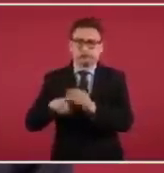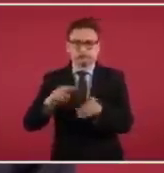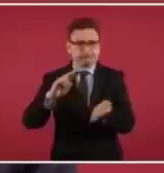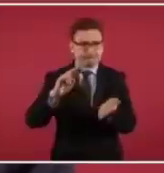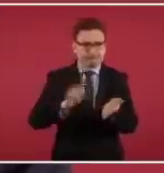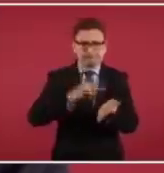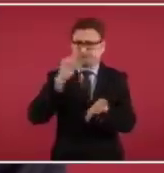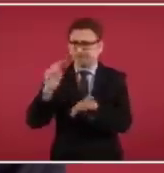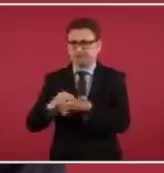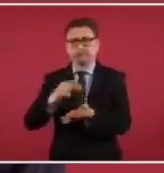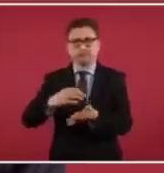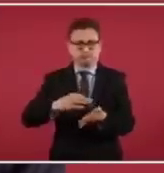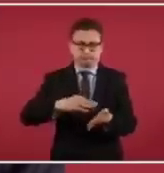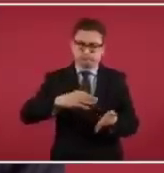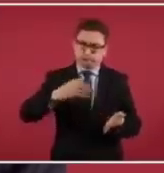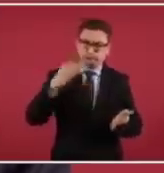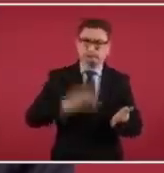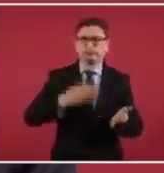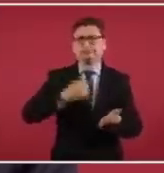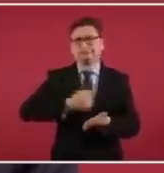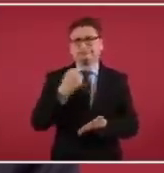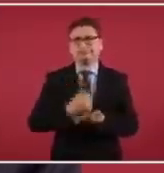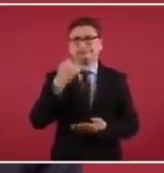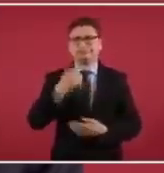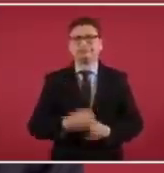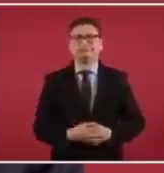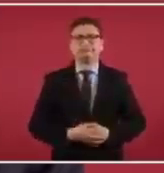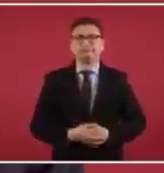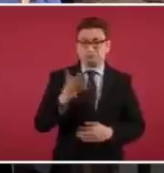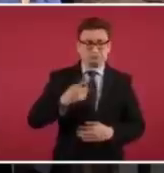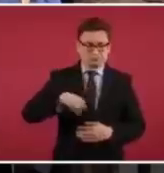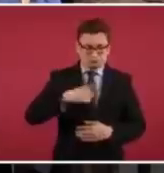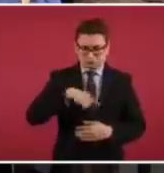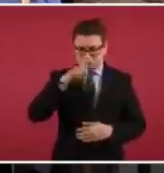apruebe este tratado.